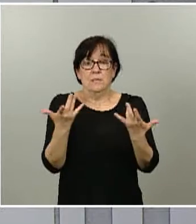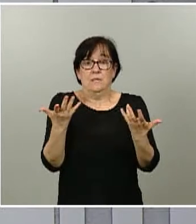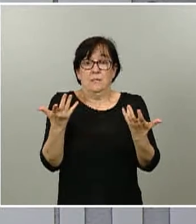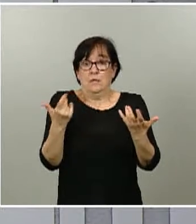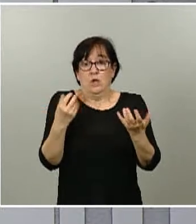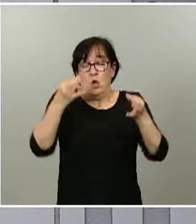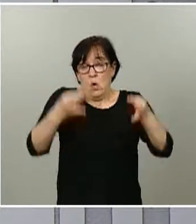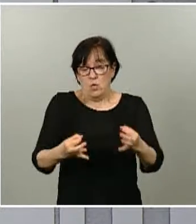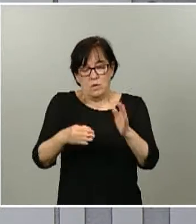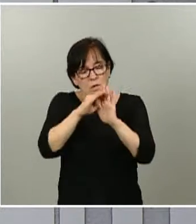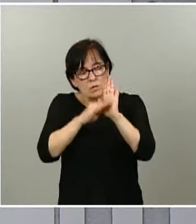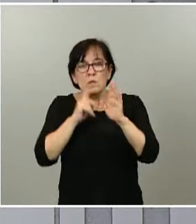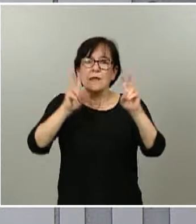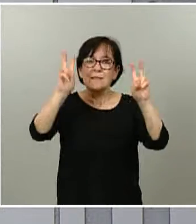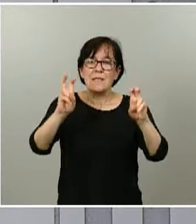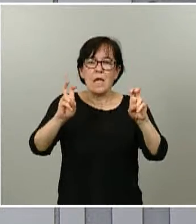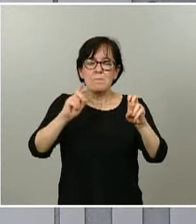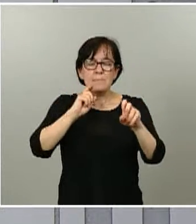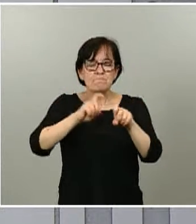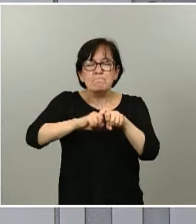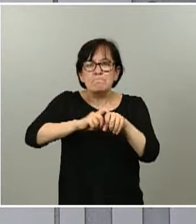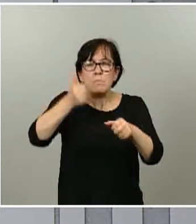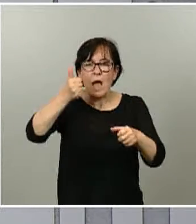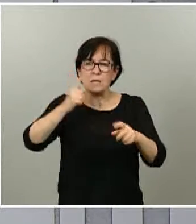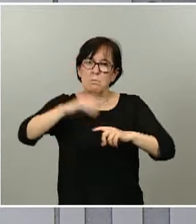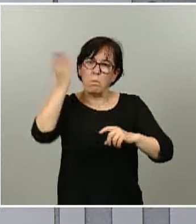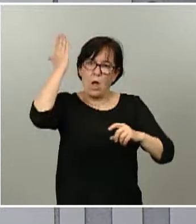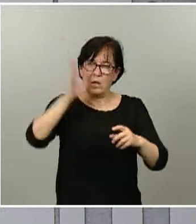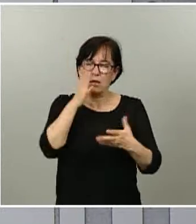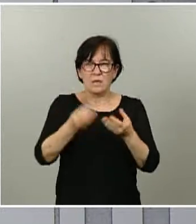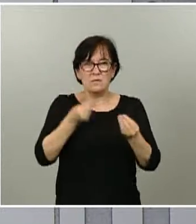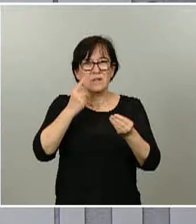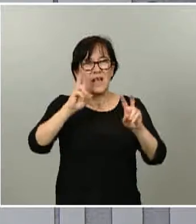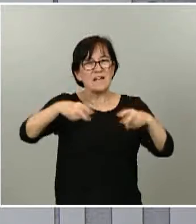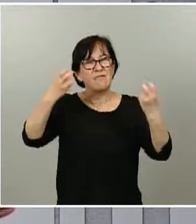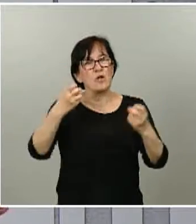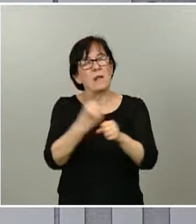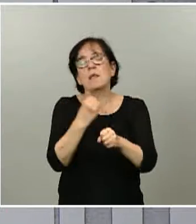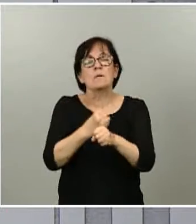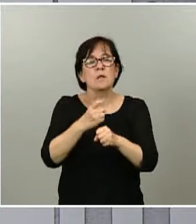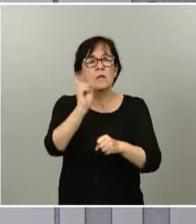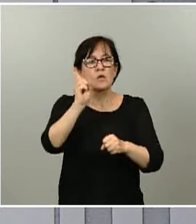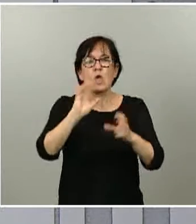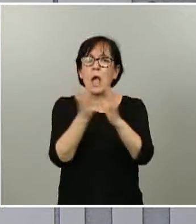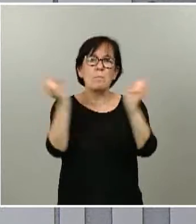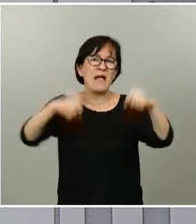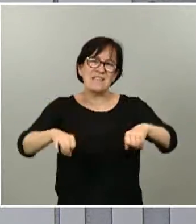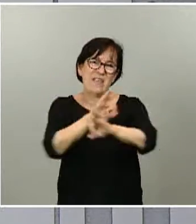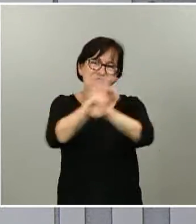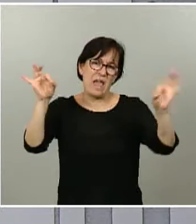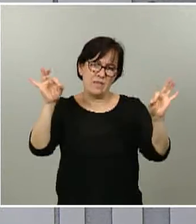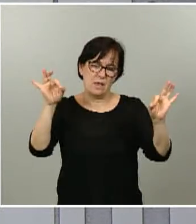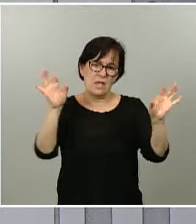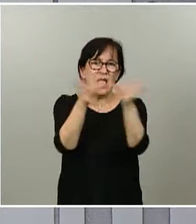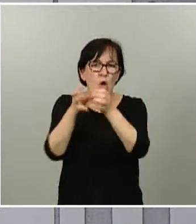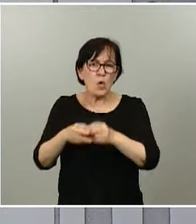aquellos aspectos que se podían considerar más lesivos de aquella reforma laboral que no fue pactada con nadie, ni con partidos políticos,